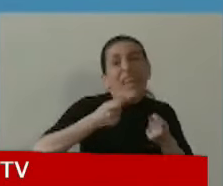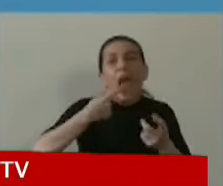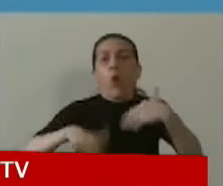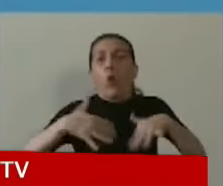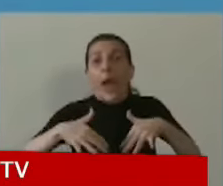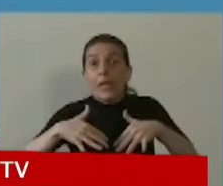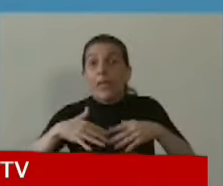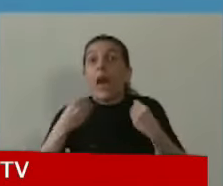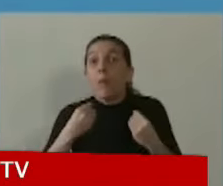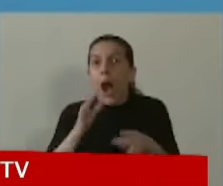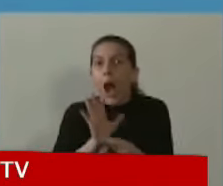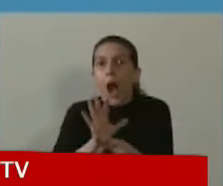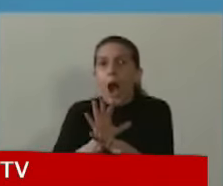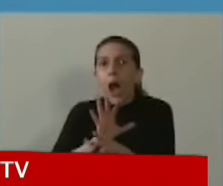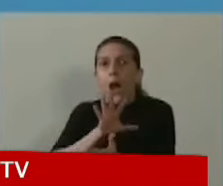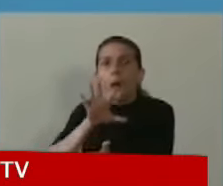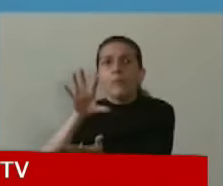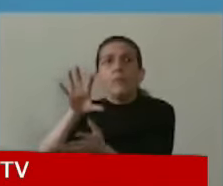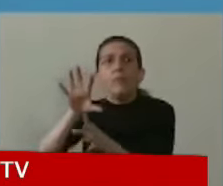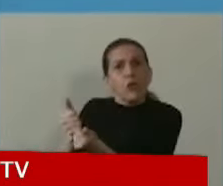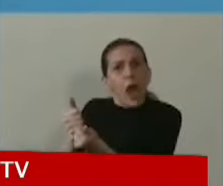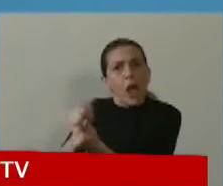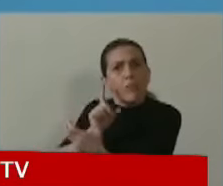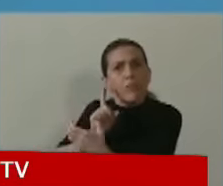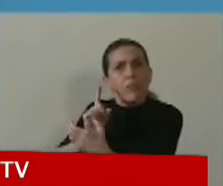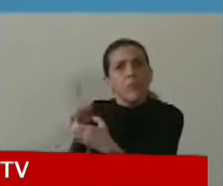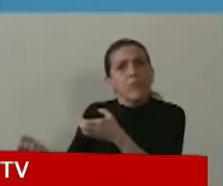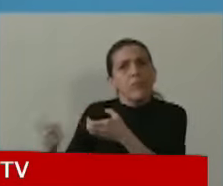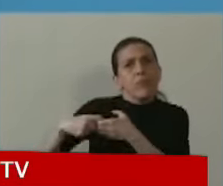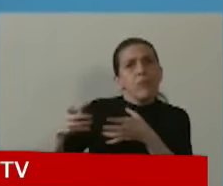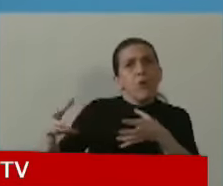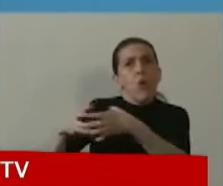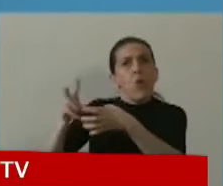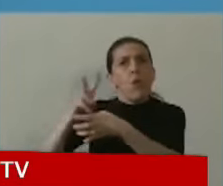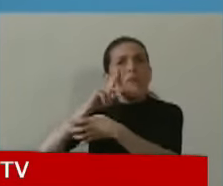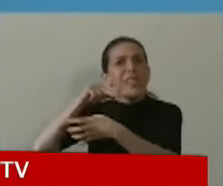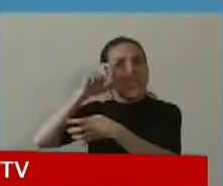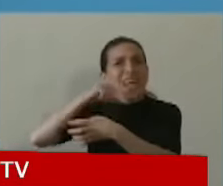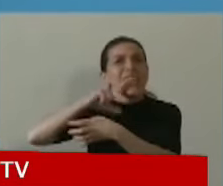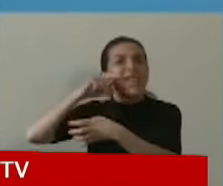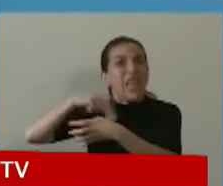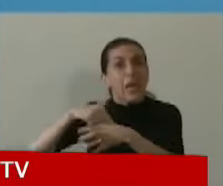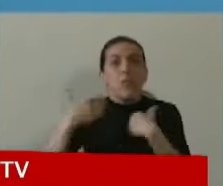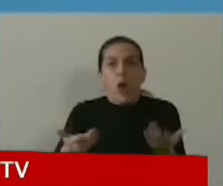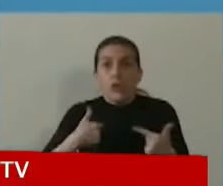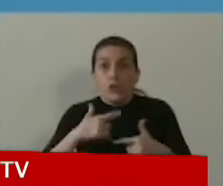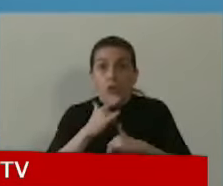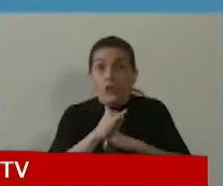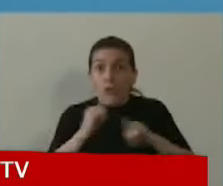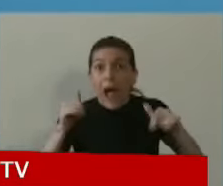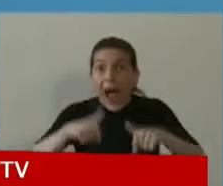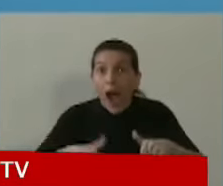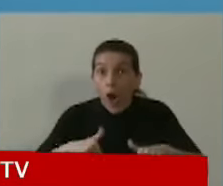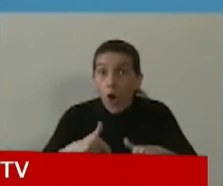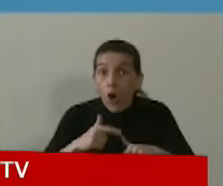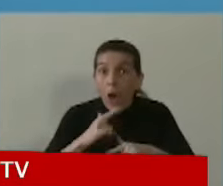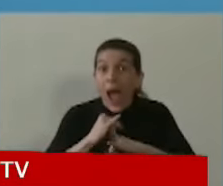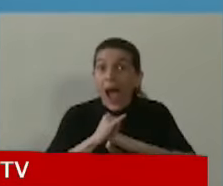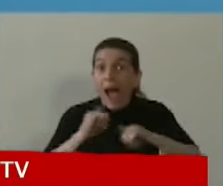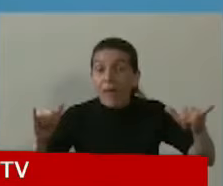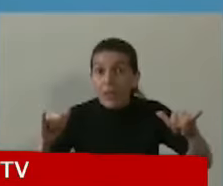canales una vela dentro de algunos diarios que ha perdido mucho peso